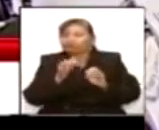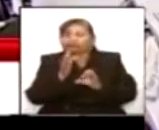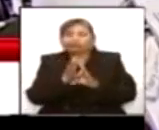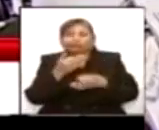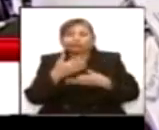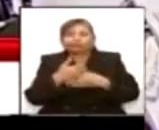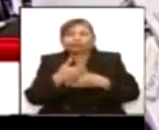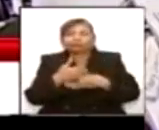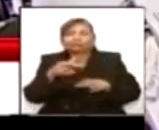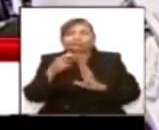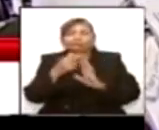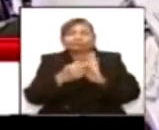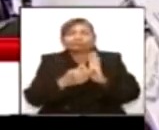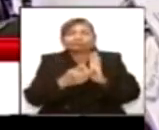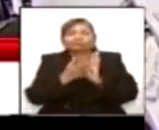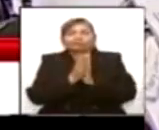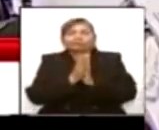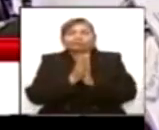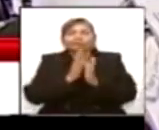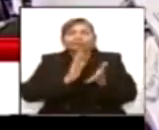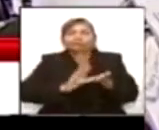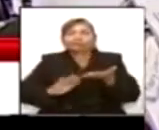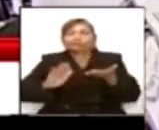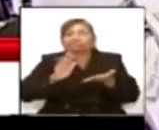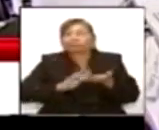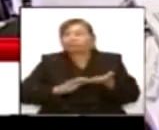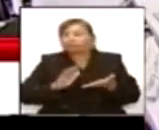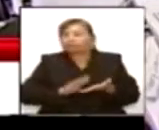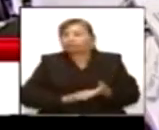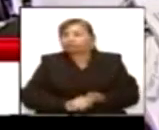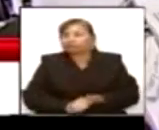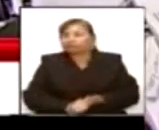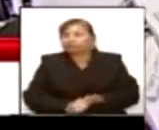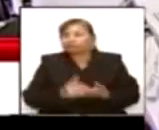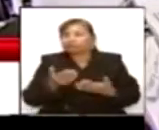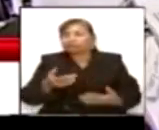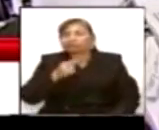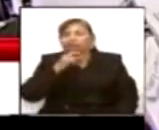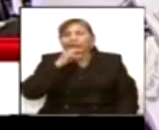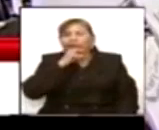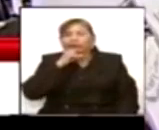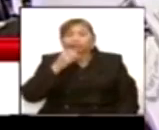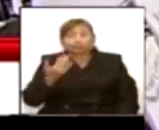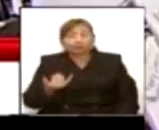formuló el protocolo y tuvo que pedirle perdón a hoy una mujer.